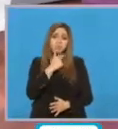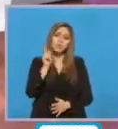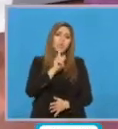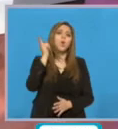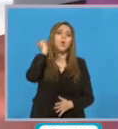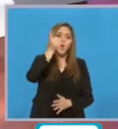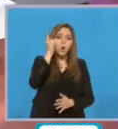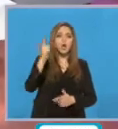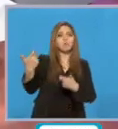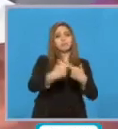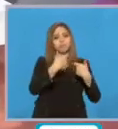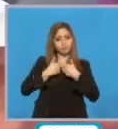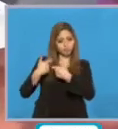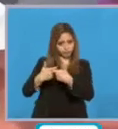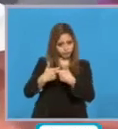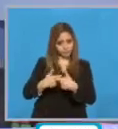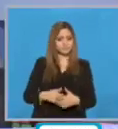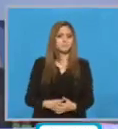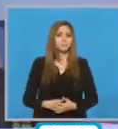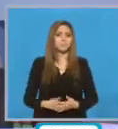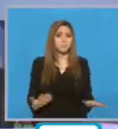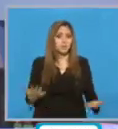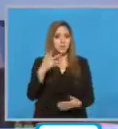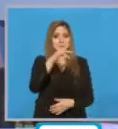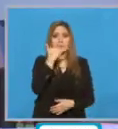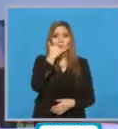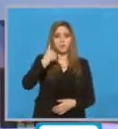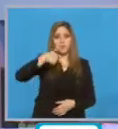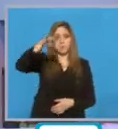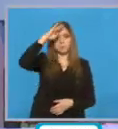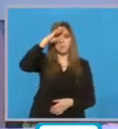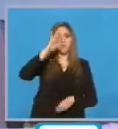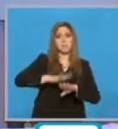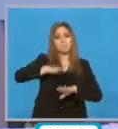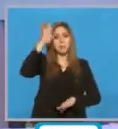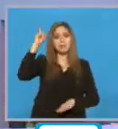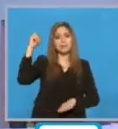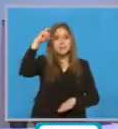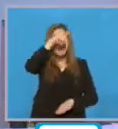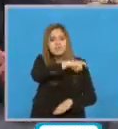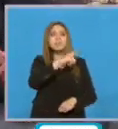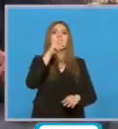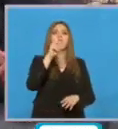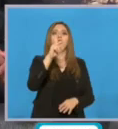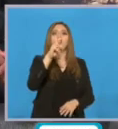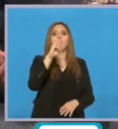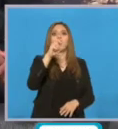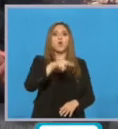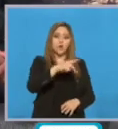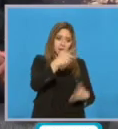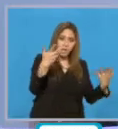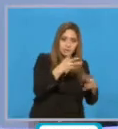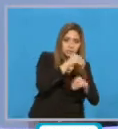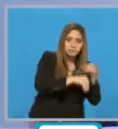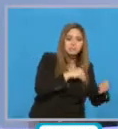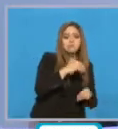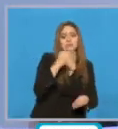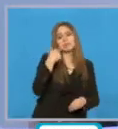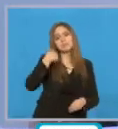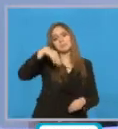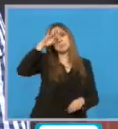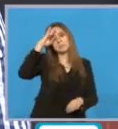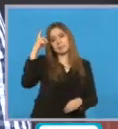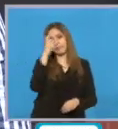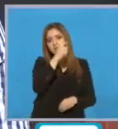lo más difícil es hacer un dron autónomo. Yo creo que lo demás queda parte de todos nosotros de poder apoyarlos para que ustedes